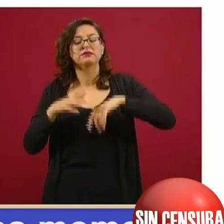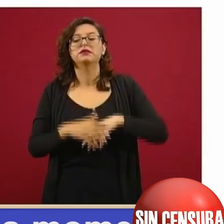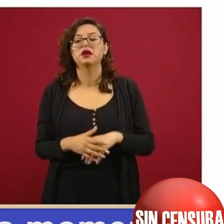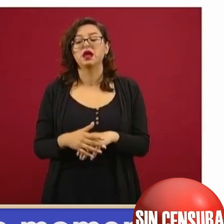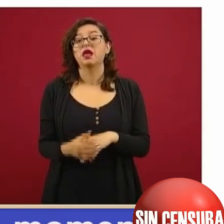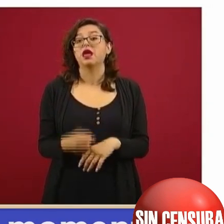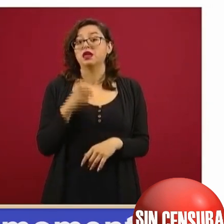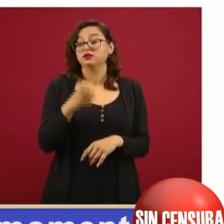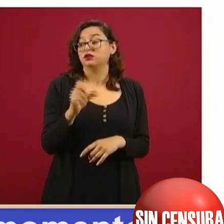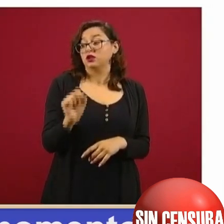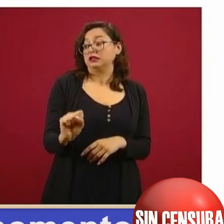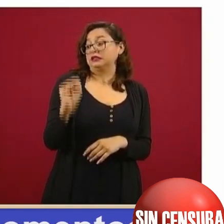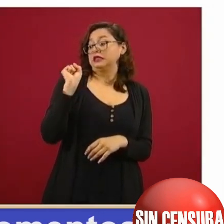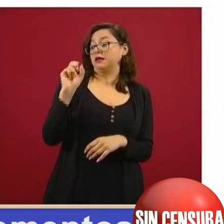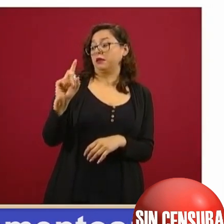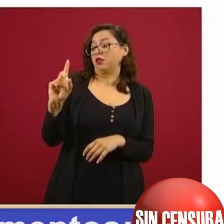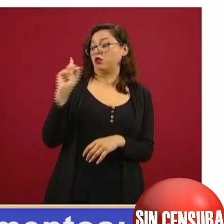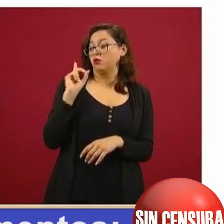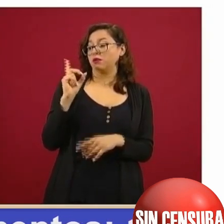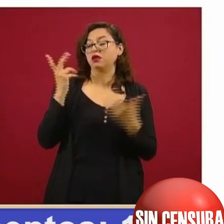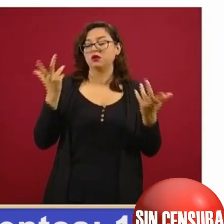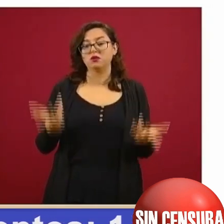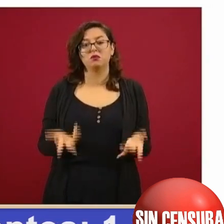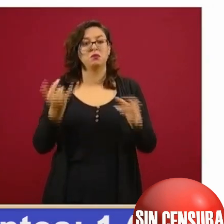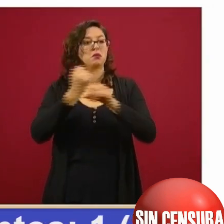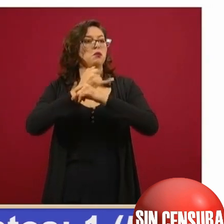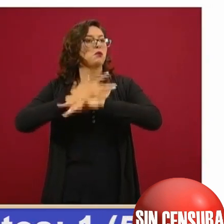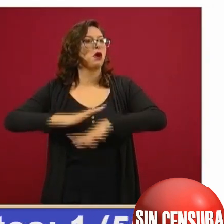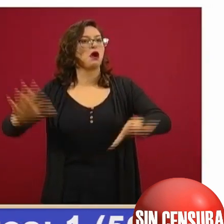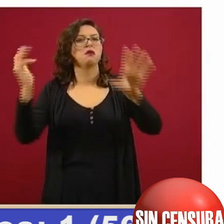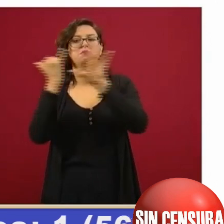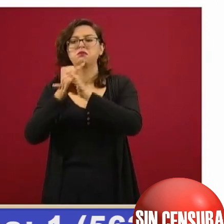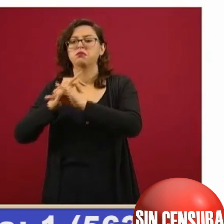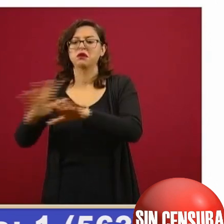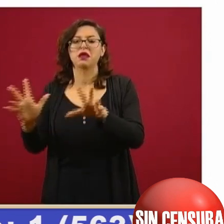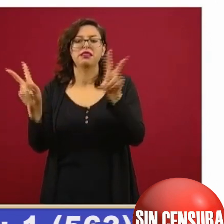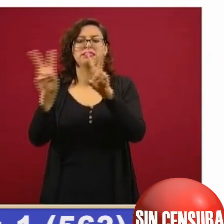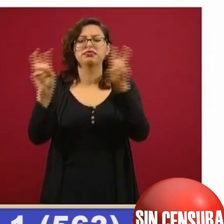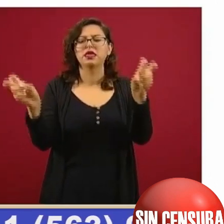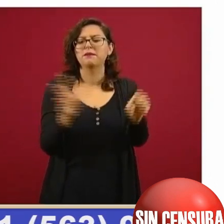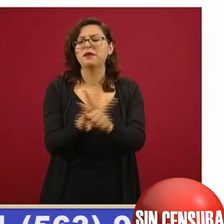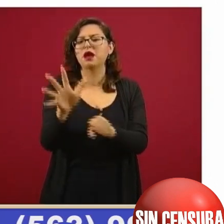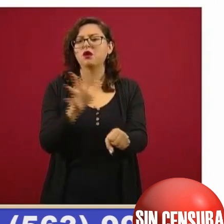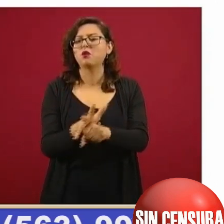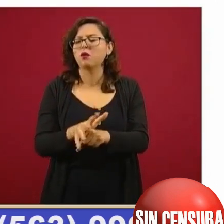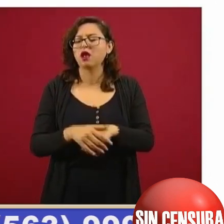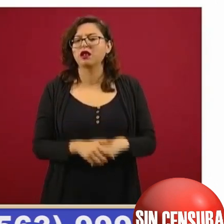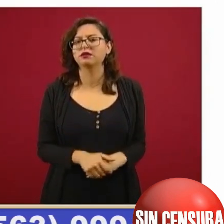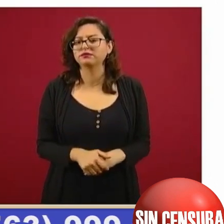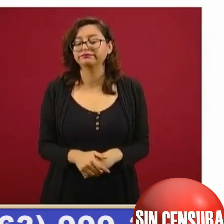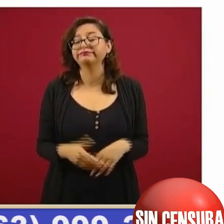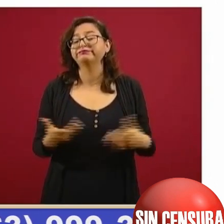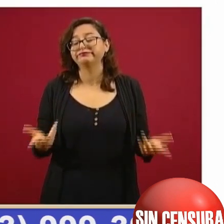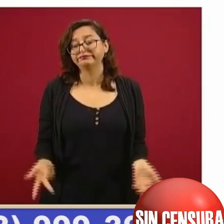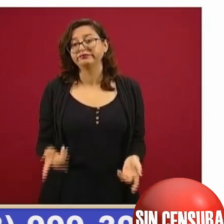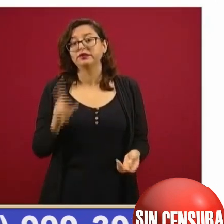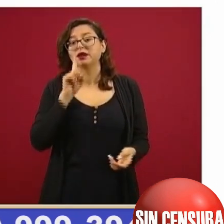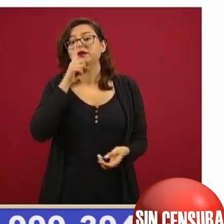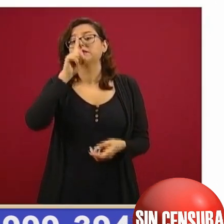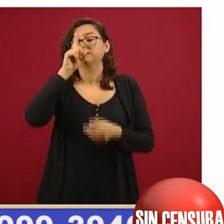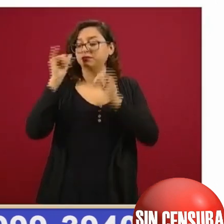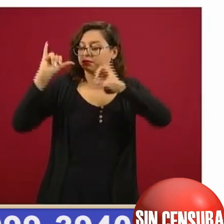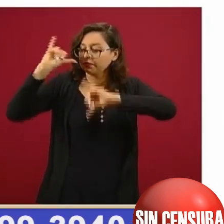semana fue comentado en la esfera pública fue el tema de las pruebas. Y algunos medios